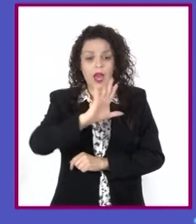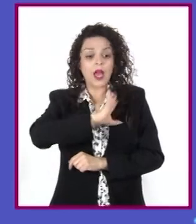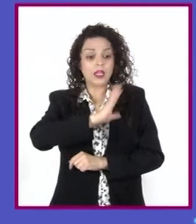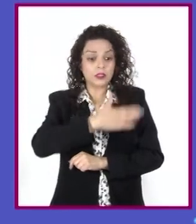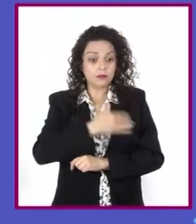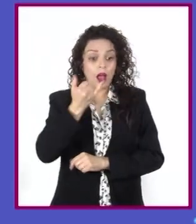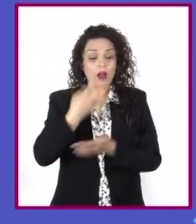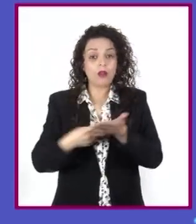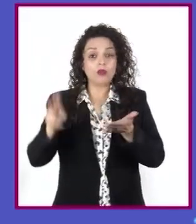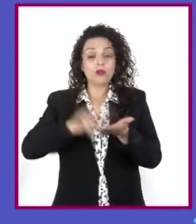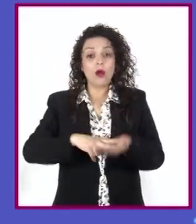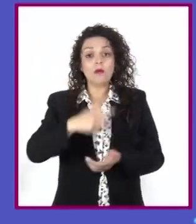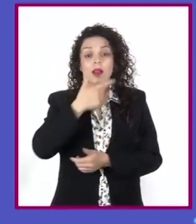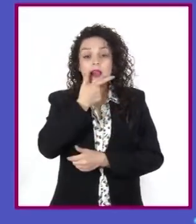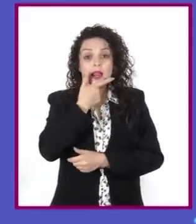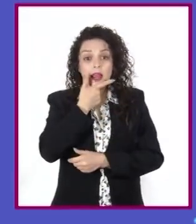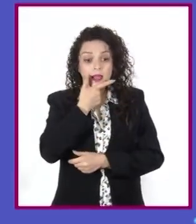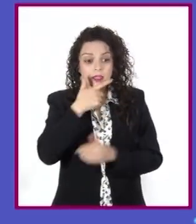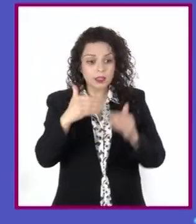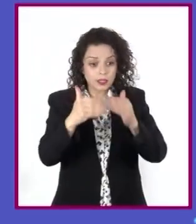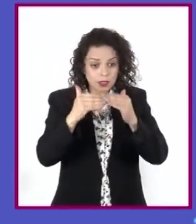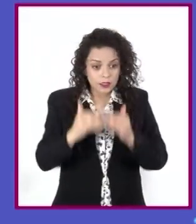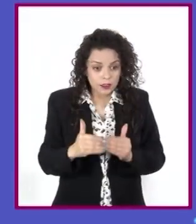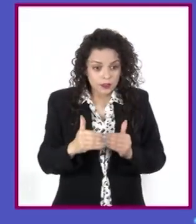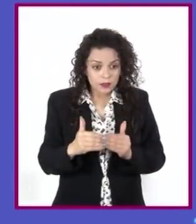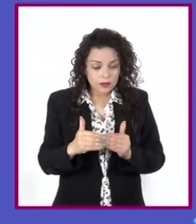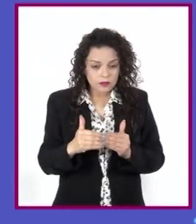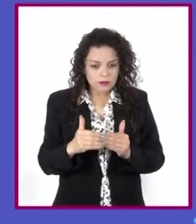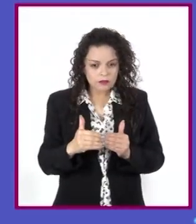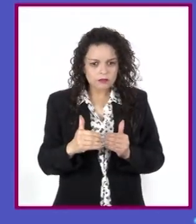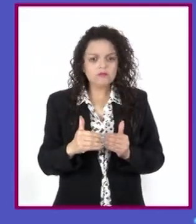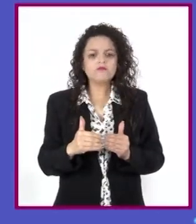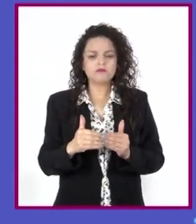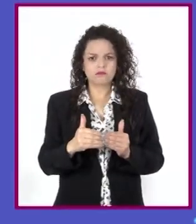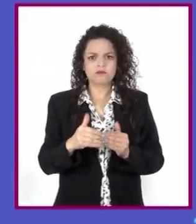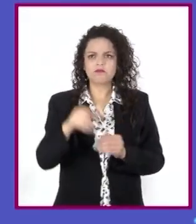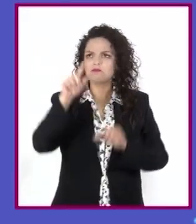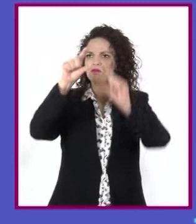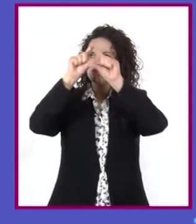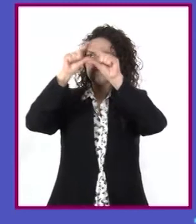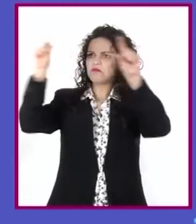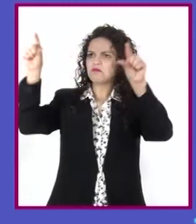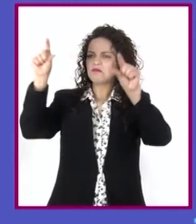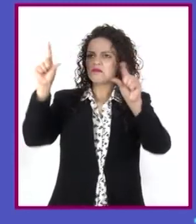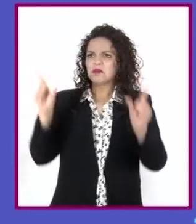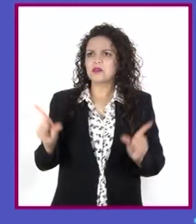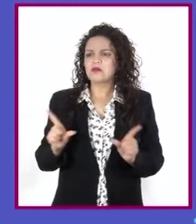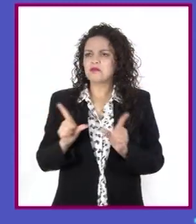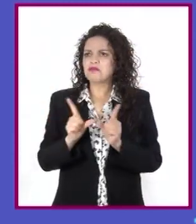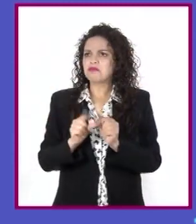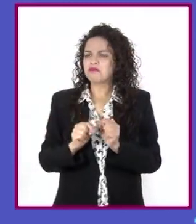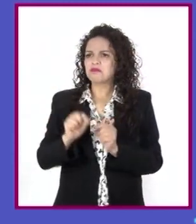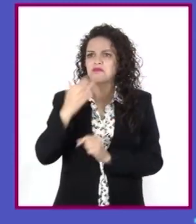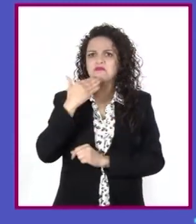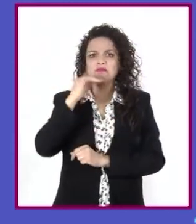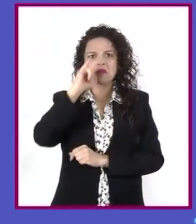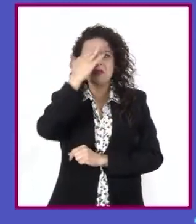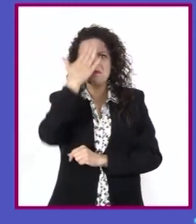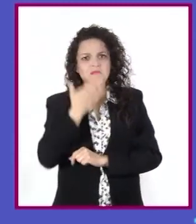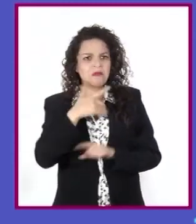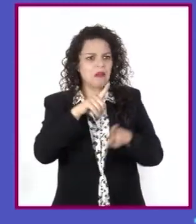porque dice abstract. El título es breve y directo. No tiene imágenes ni